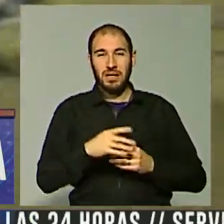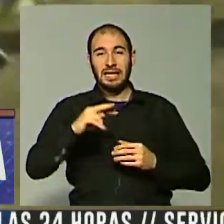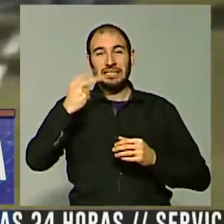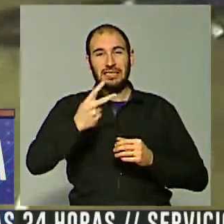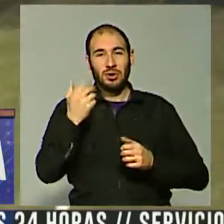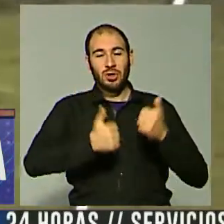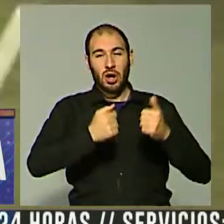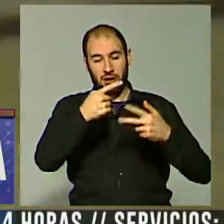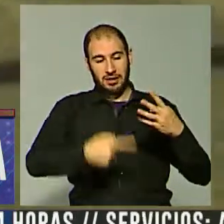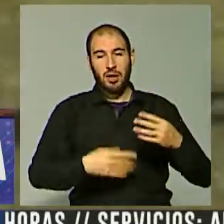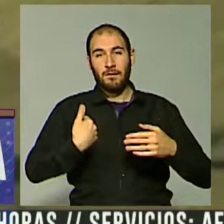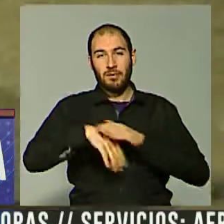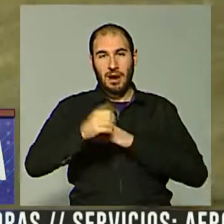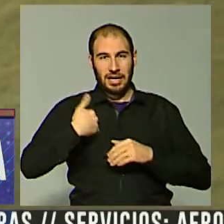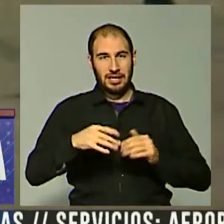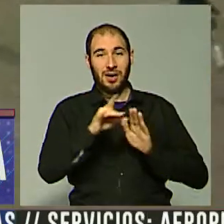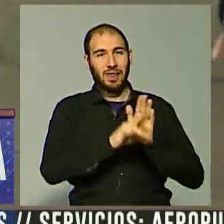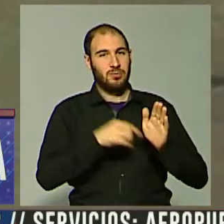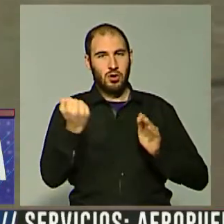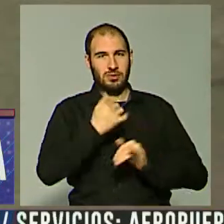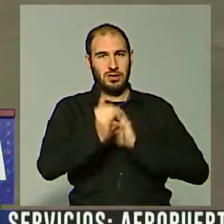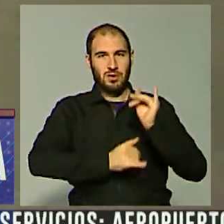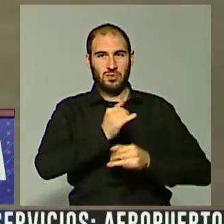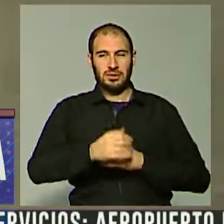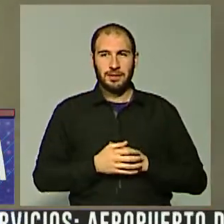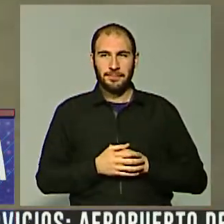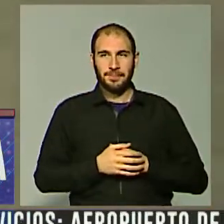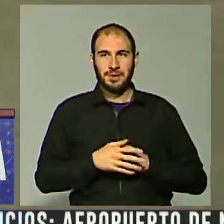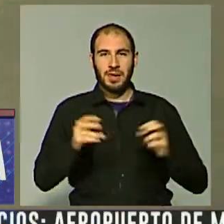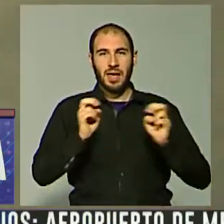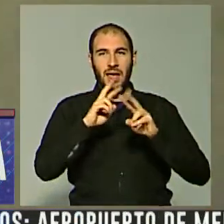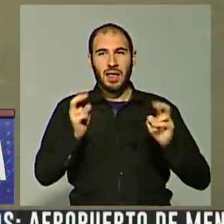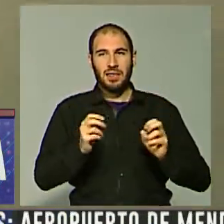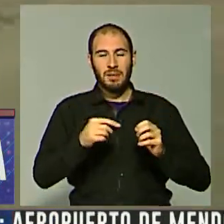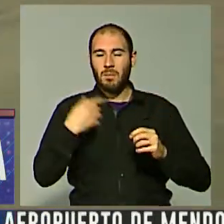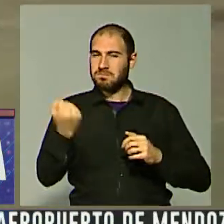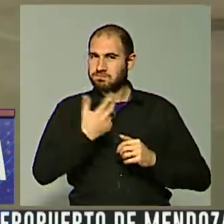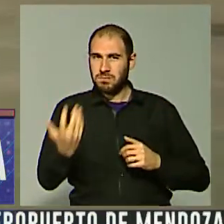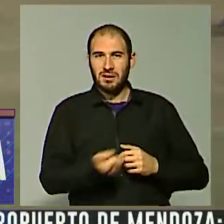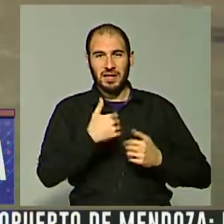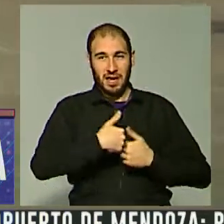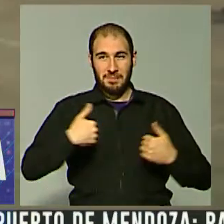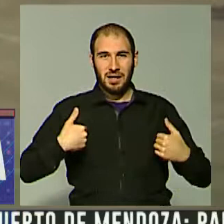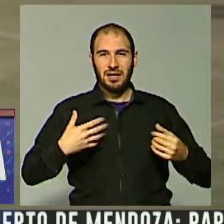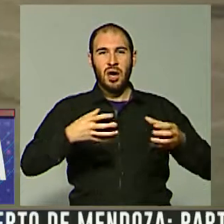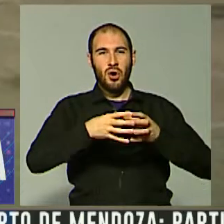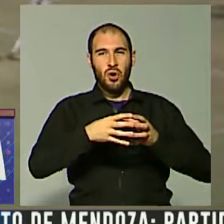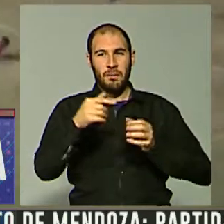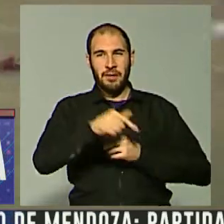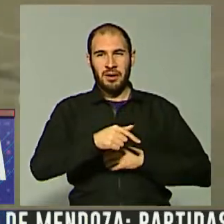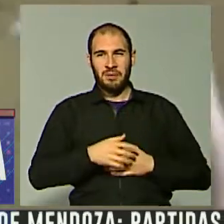segunda categoría del fútbol argentino. Algunos datos a destacar con lo que tiene que ver esta hazaña de Gimnasia, uno de los equipos